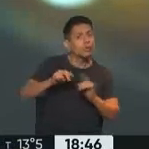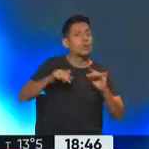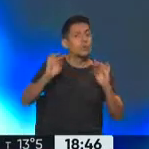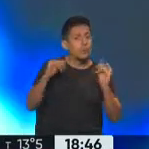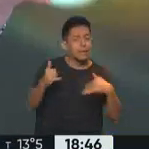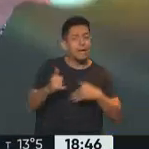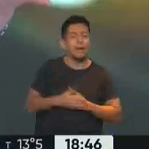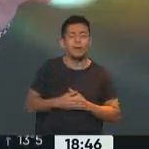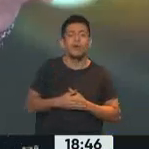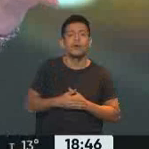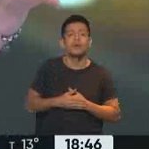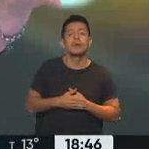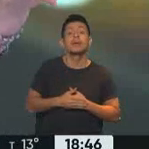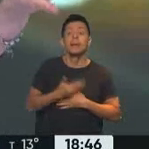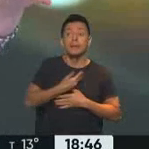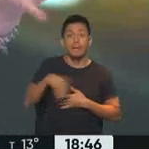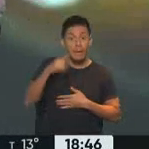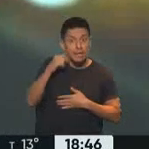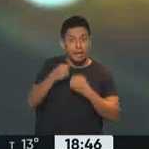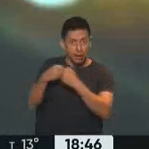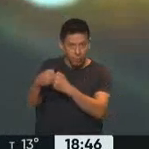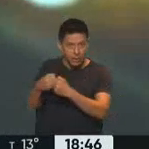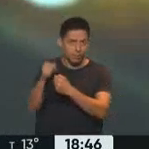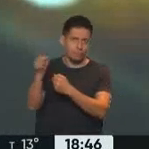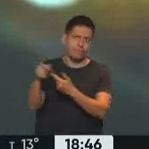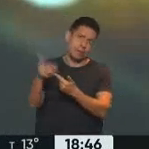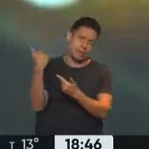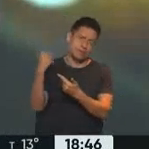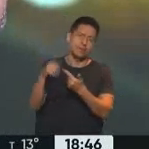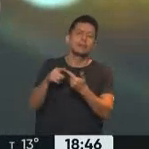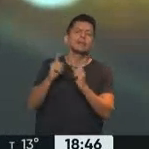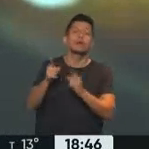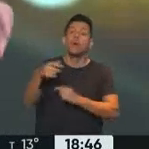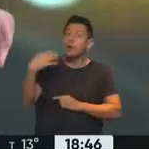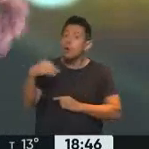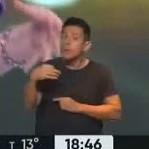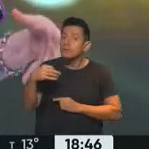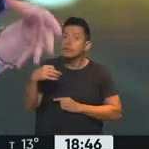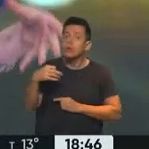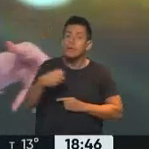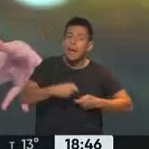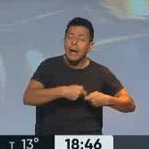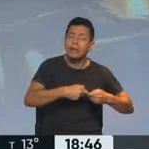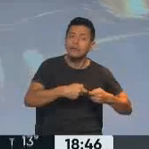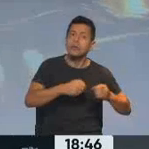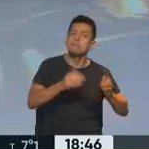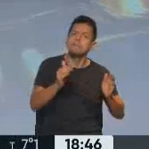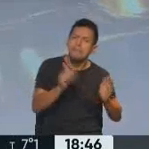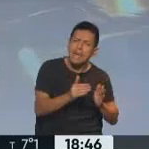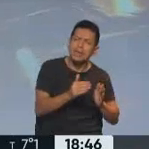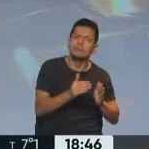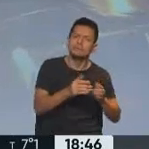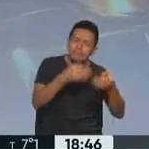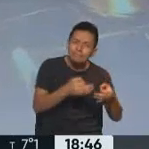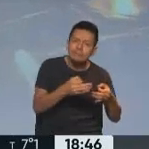un lado, acuerdo con el Fondo Monetario Internacional mediante y la obligación de llegar a un déficit fiscal corregido para que el Fondo